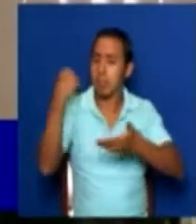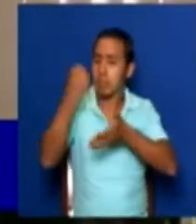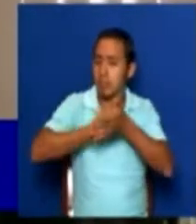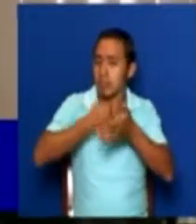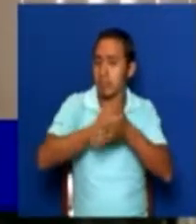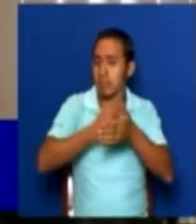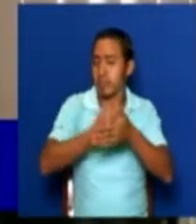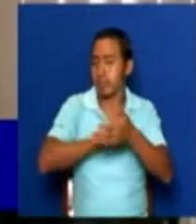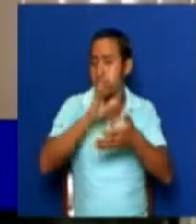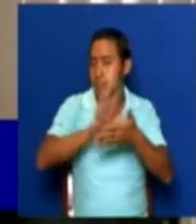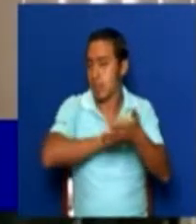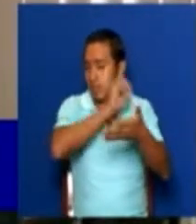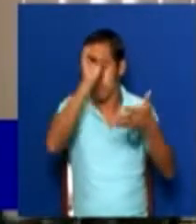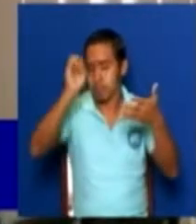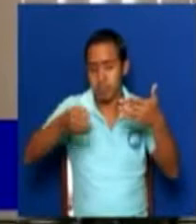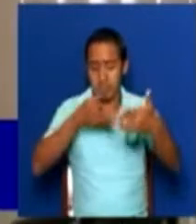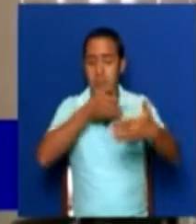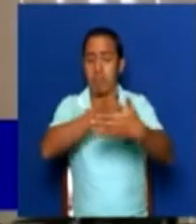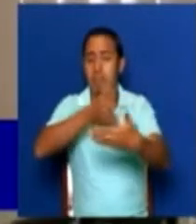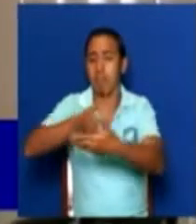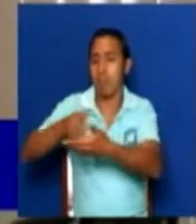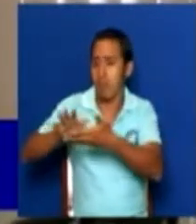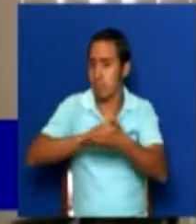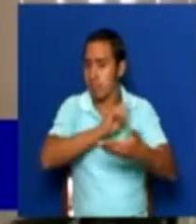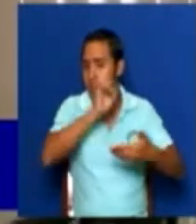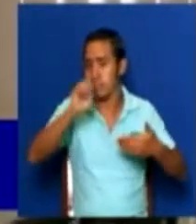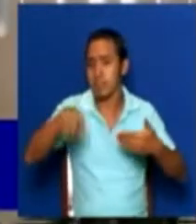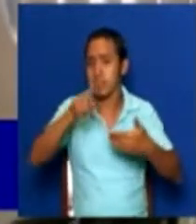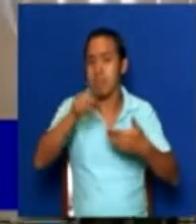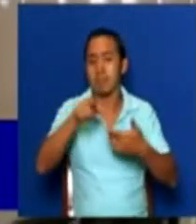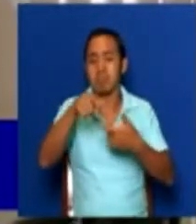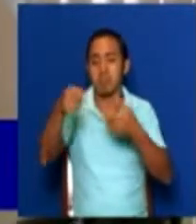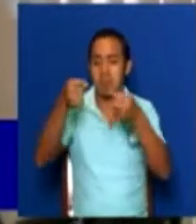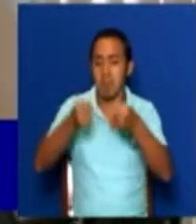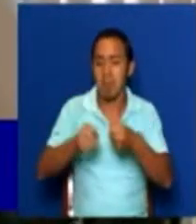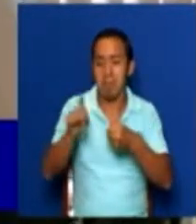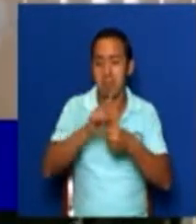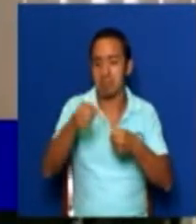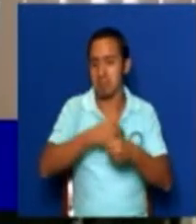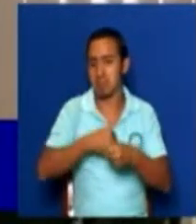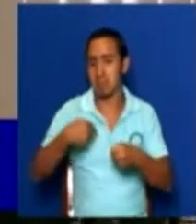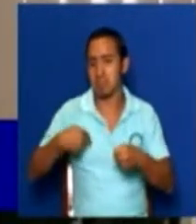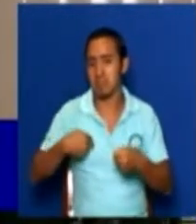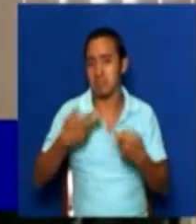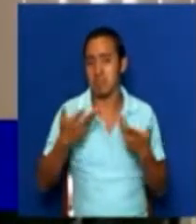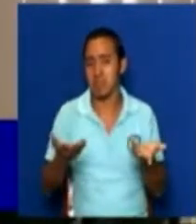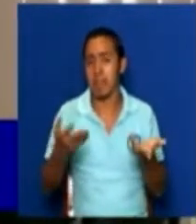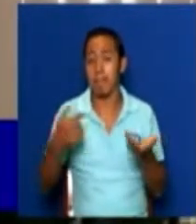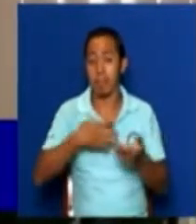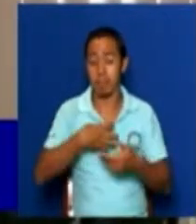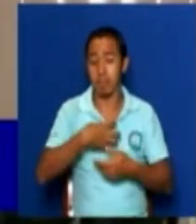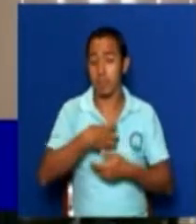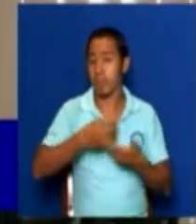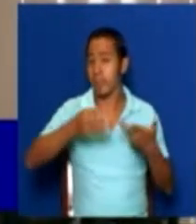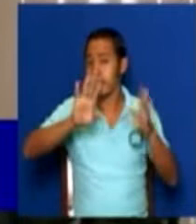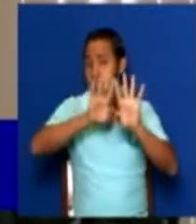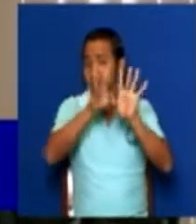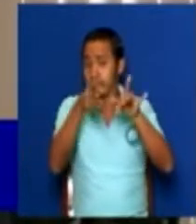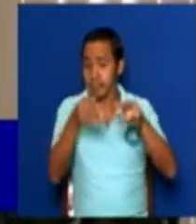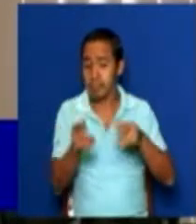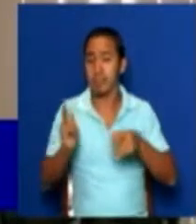ir eliminando esos obstáculos y esas barreras, ellos no lo van a hacer por nosotros. Entonces somos nosotras las que tenemos